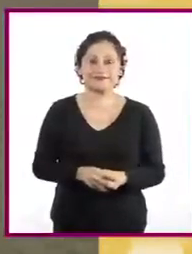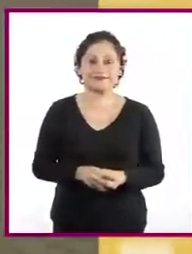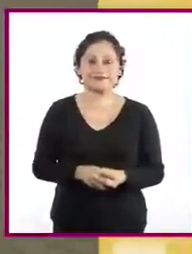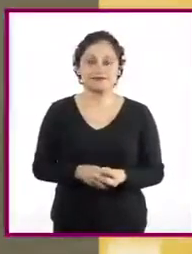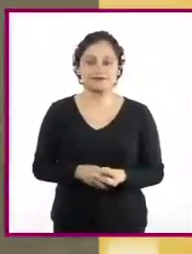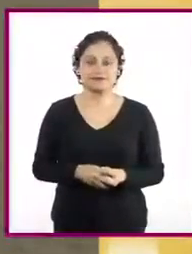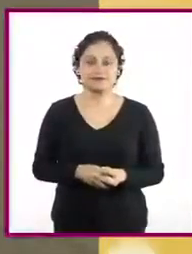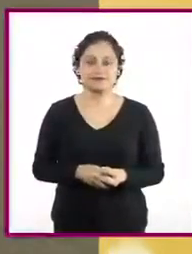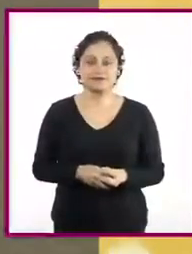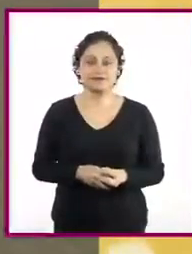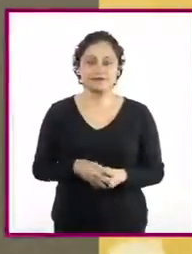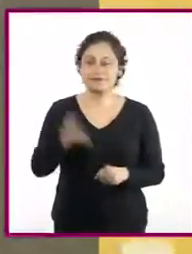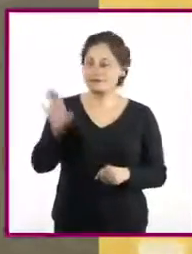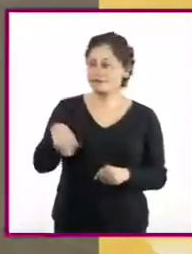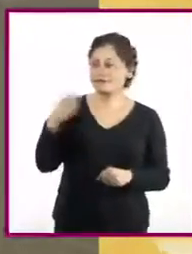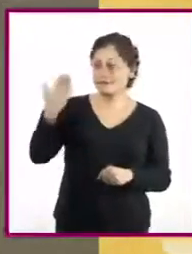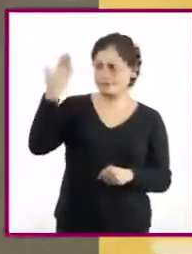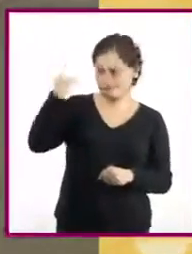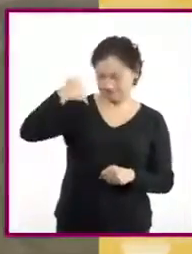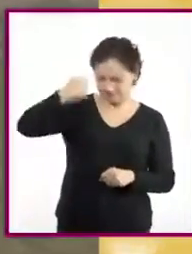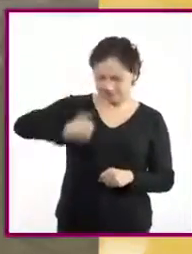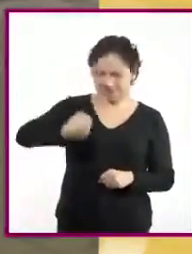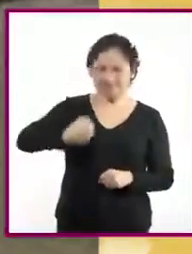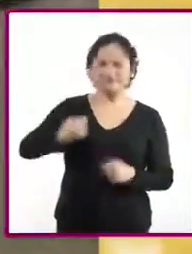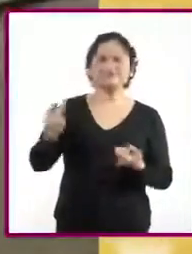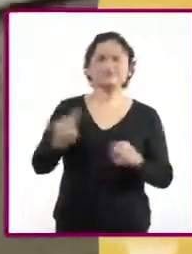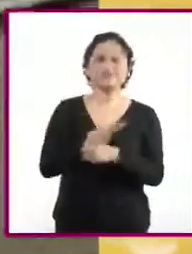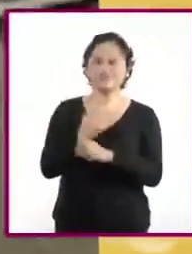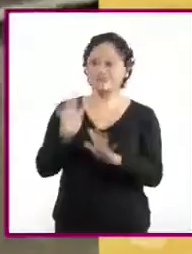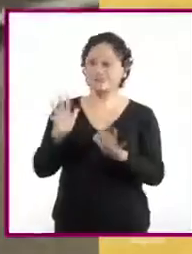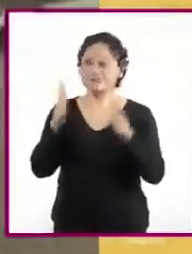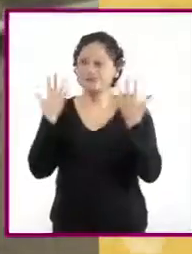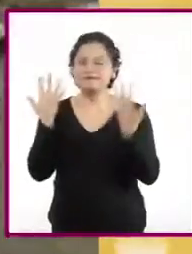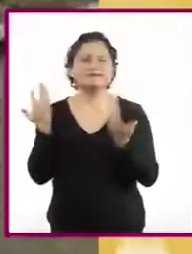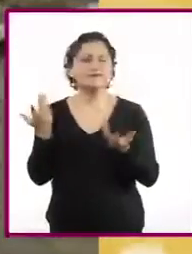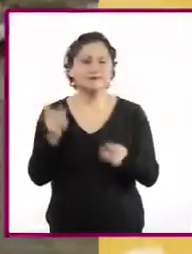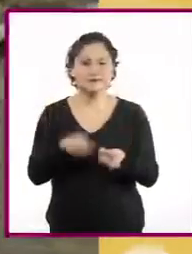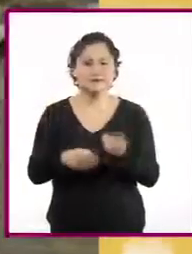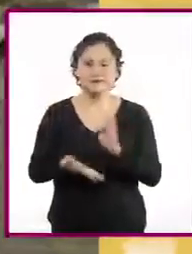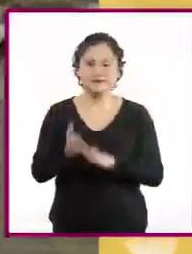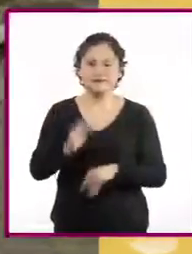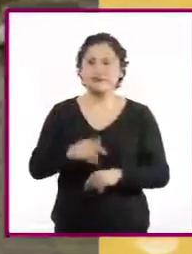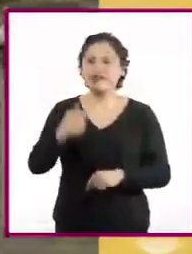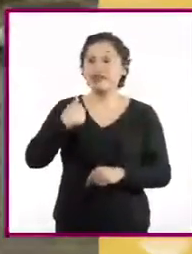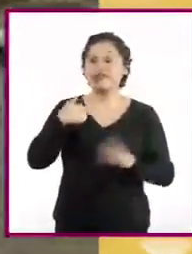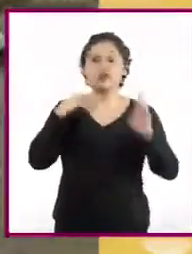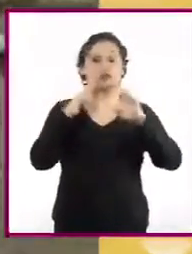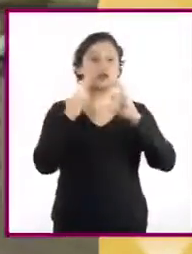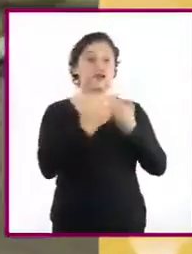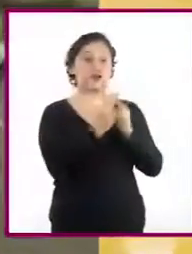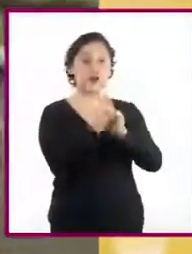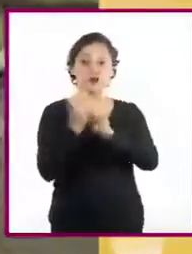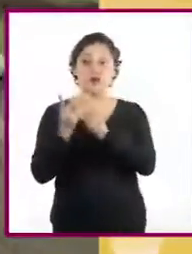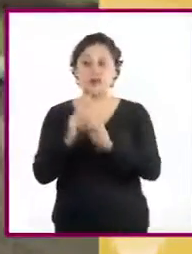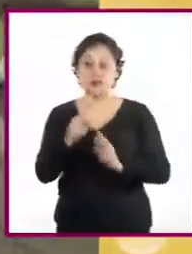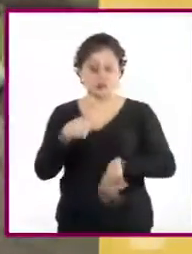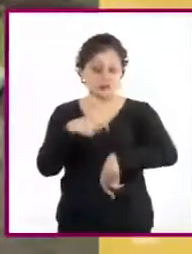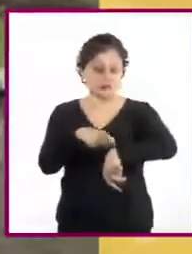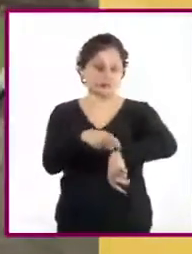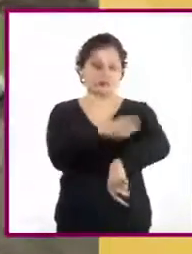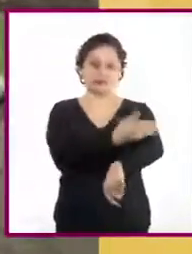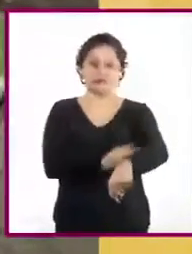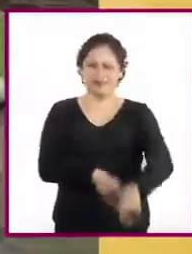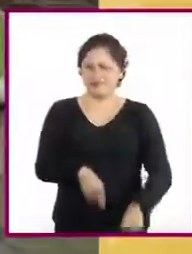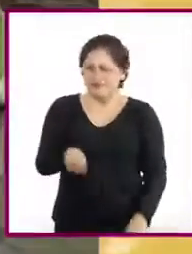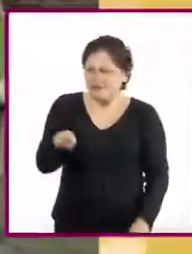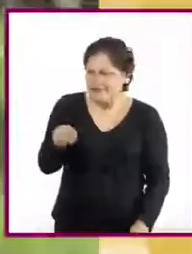Antes saludabas, ¿eh? ¿A dónde vas con tanta prisa? Hola, Rafa, es que voy a una reunión vecinal y ya se me hizo tarde. ¿Tú? ¿Y para